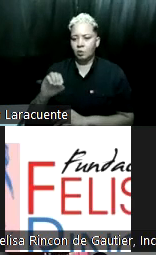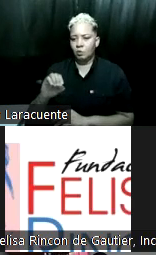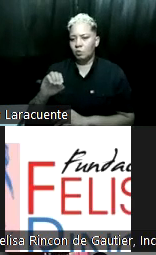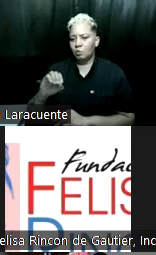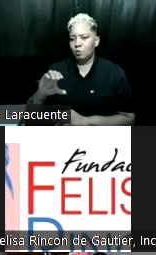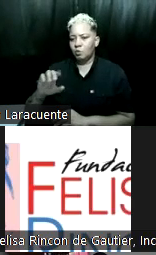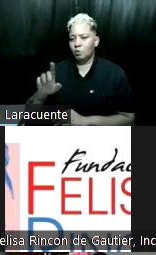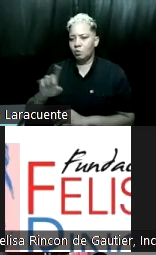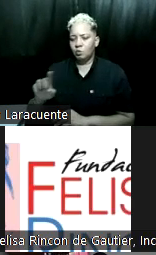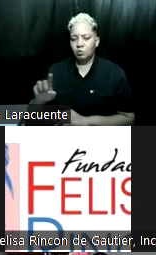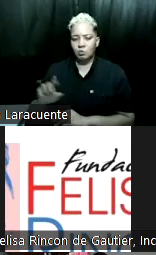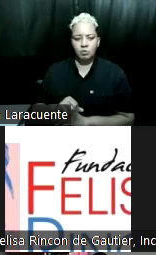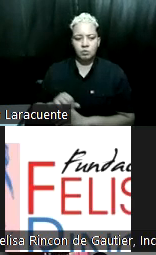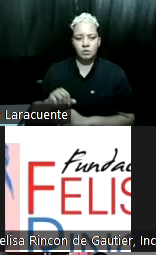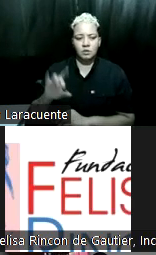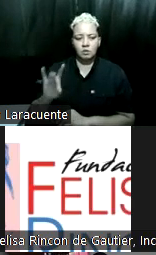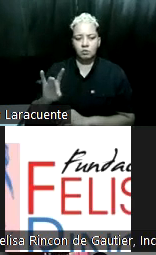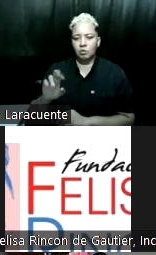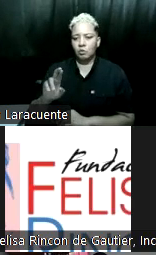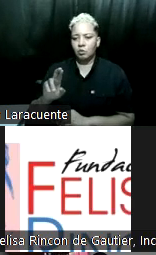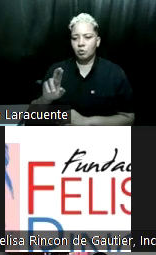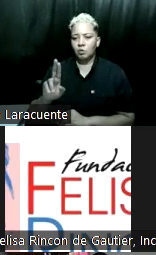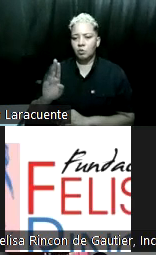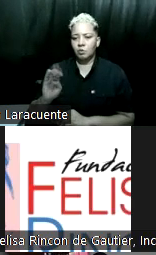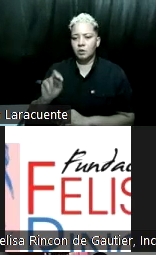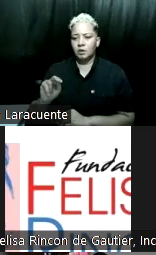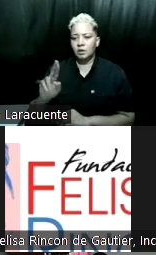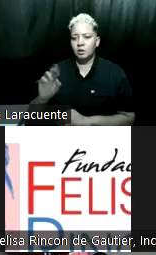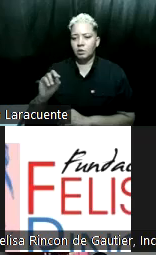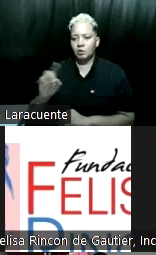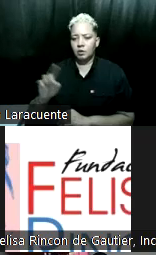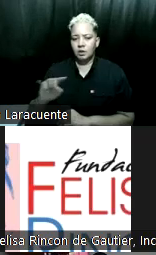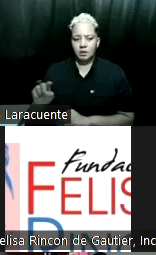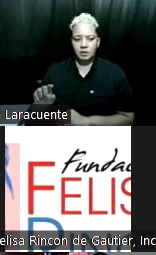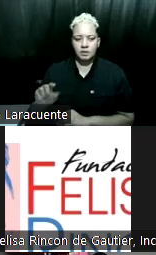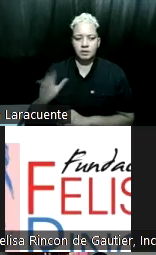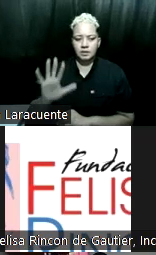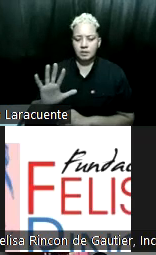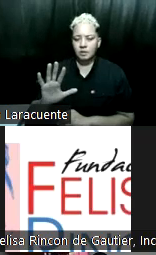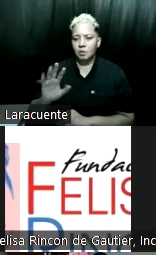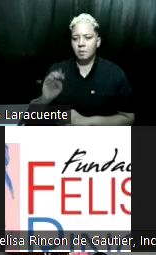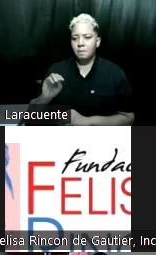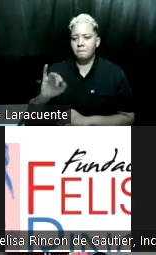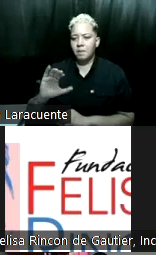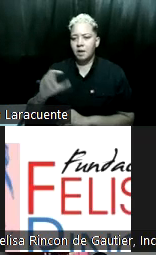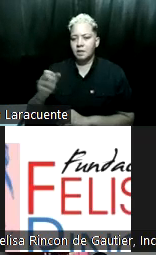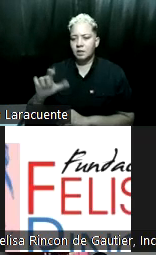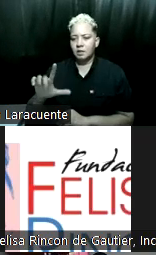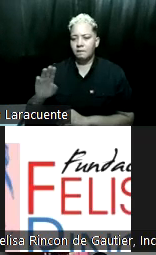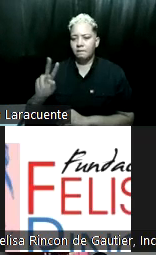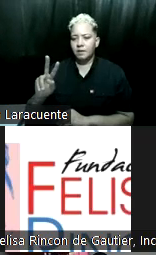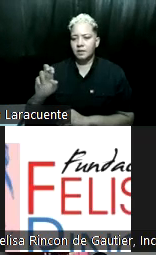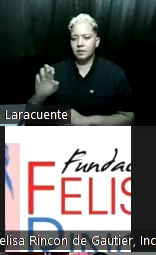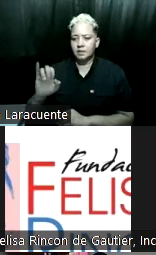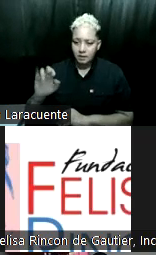el 8 Rubén Rodríguez, el 5 Michael Vicens y el 12